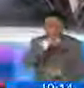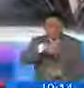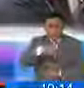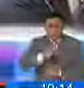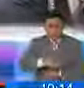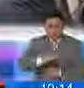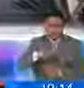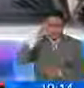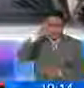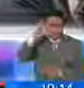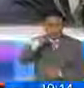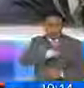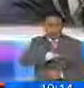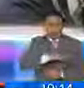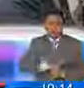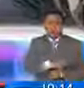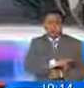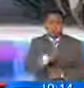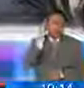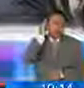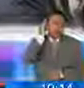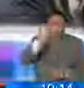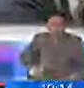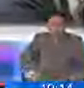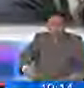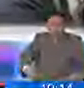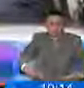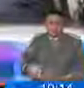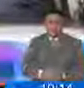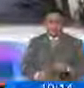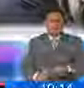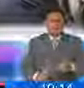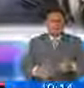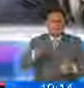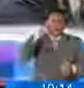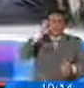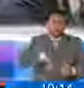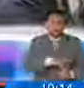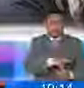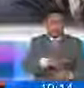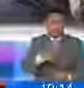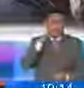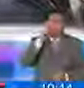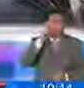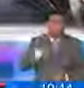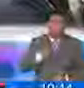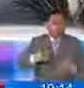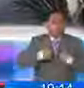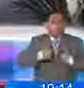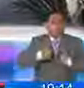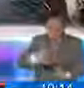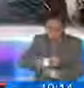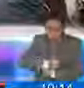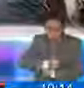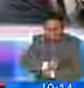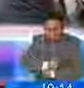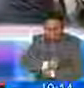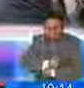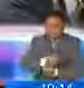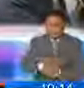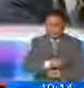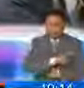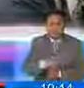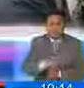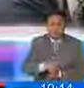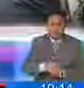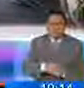tránsito sacaba en sus brazos a la señora, otro agente a la niña, y era abrazada a su perro, con su perro todo el tiempo. Nosotros le decíamos